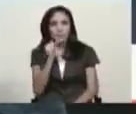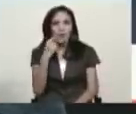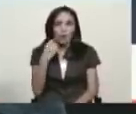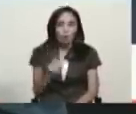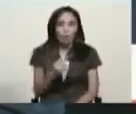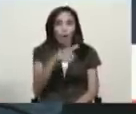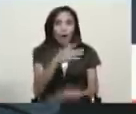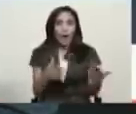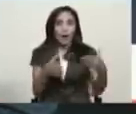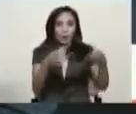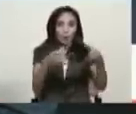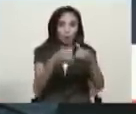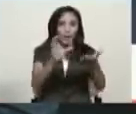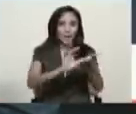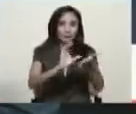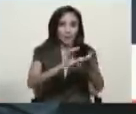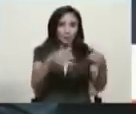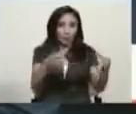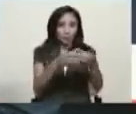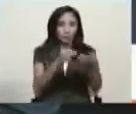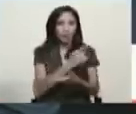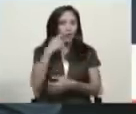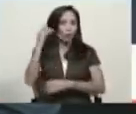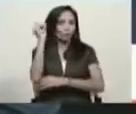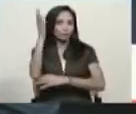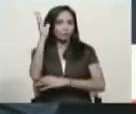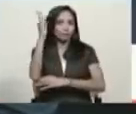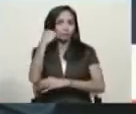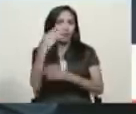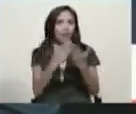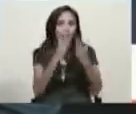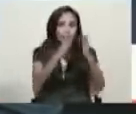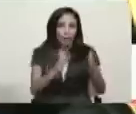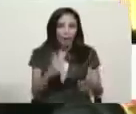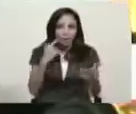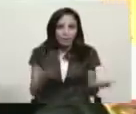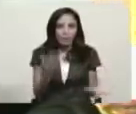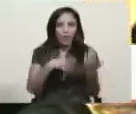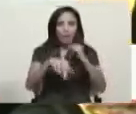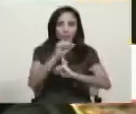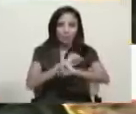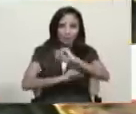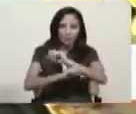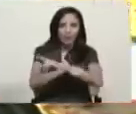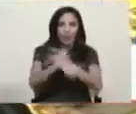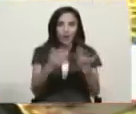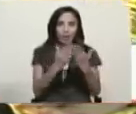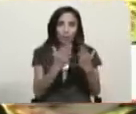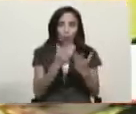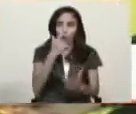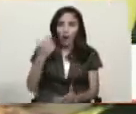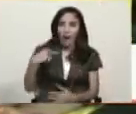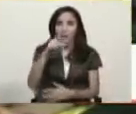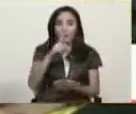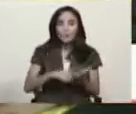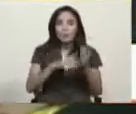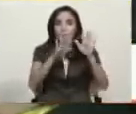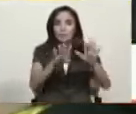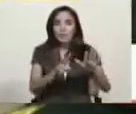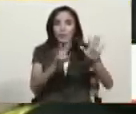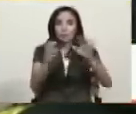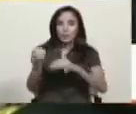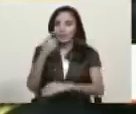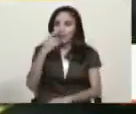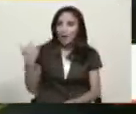centros estudiantiles, las asambleas de estudiantes para luchar por el derecho al estudio en los años 70.